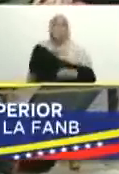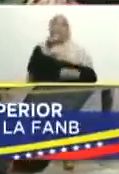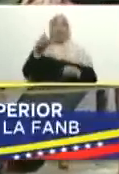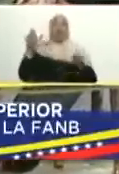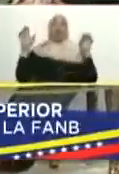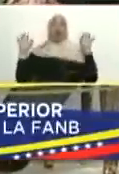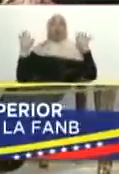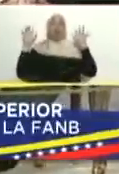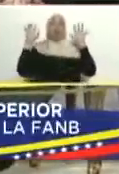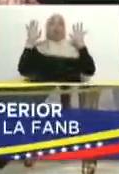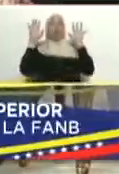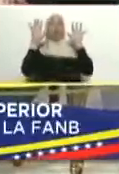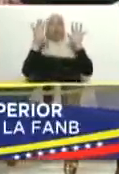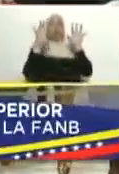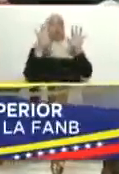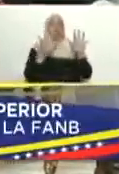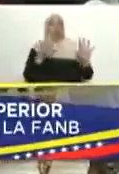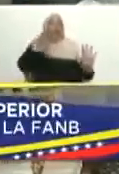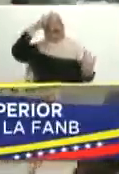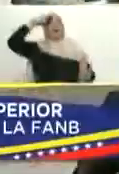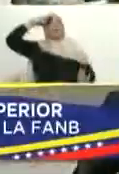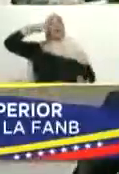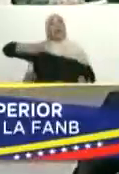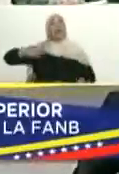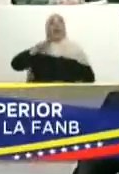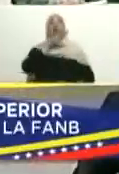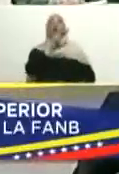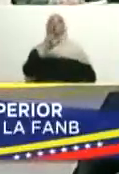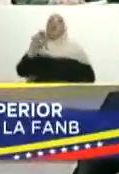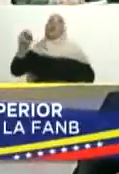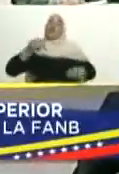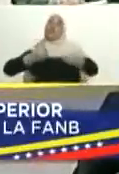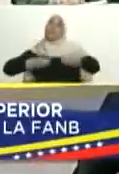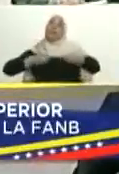sus fuerzas militares. Hace 200 años vivimos los